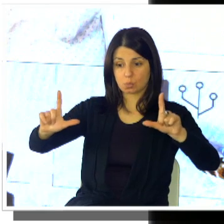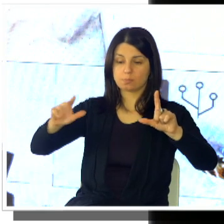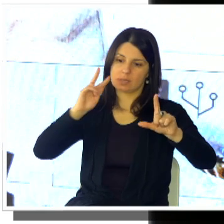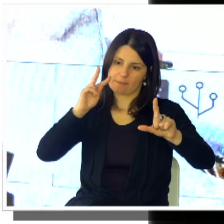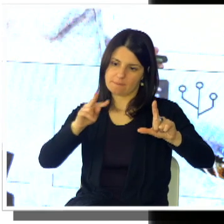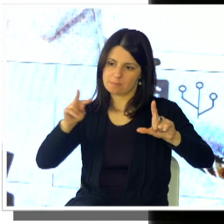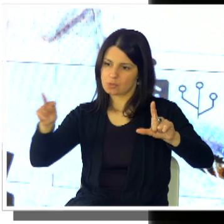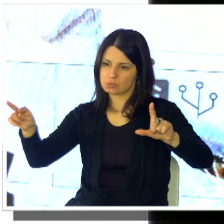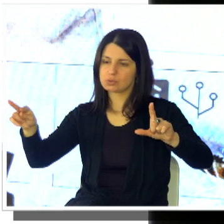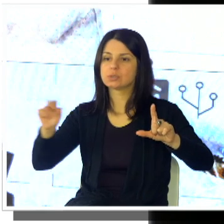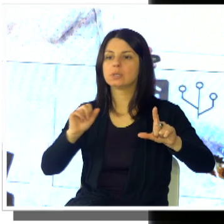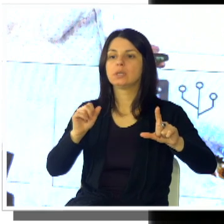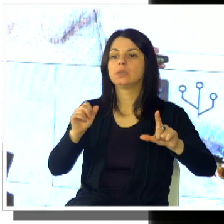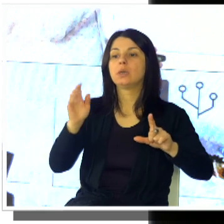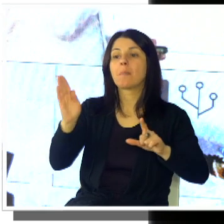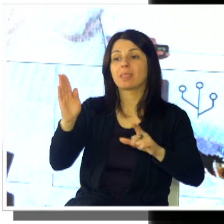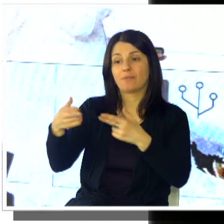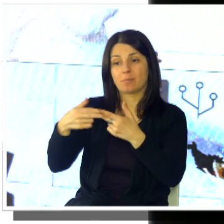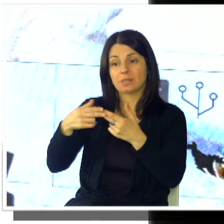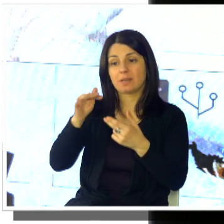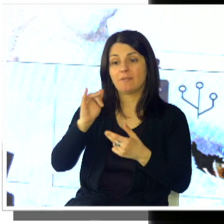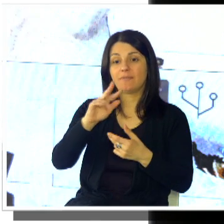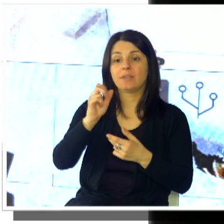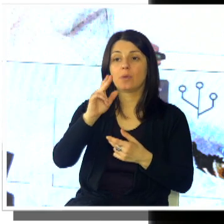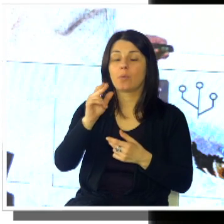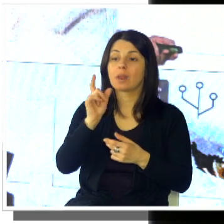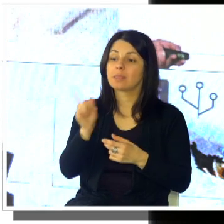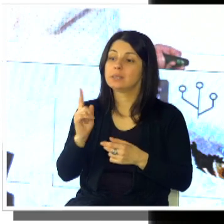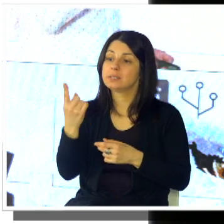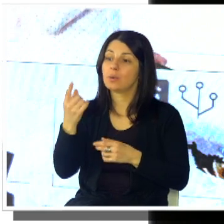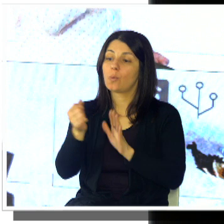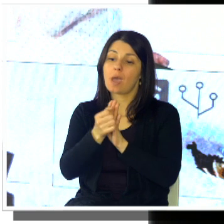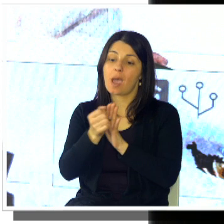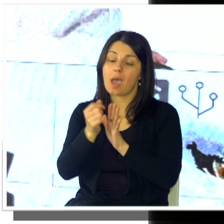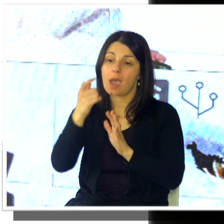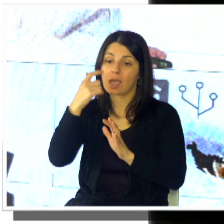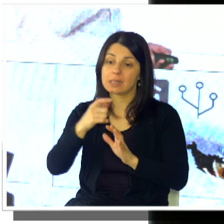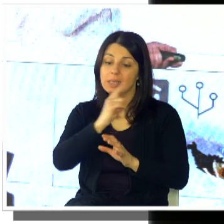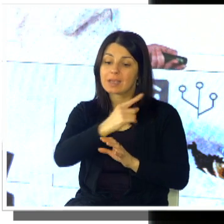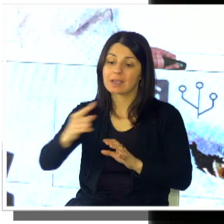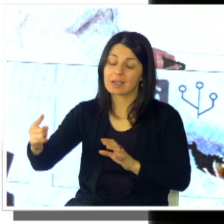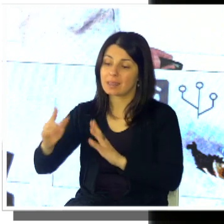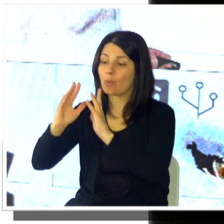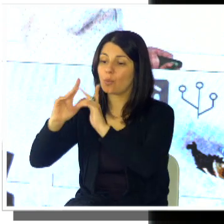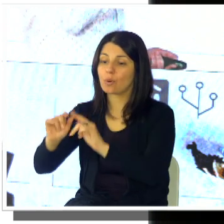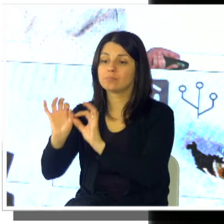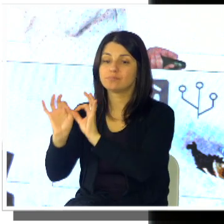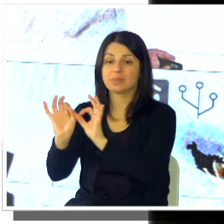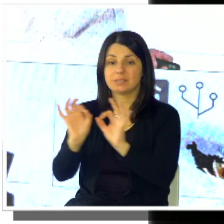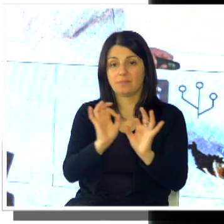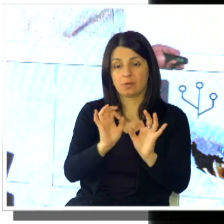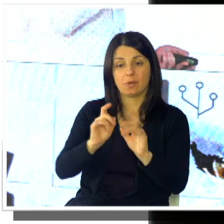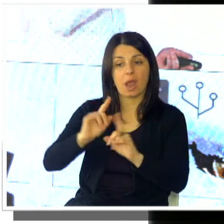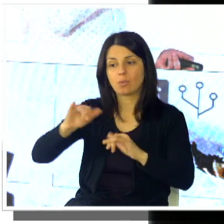vamos a ver que la plataforma Figuar define un agente IoT para cada protocolo de comunicación específico, y ya trae algunos